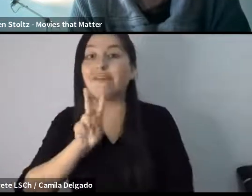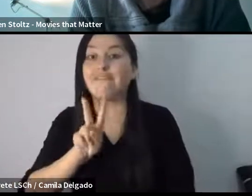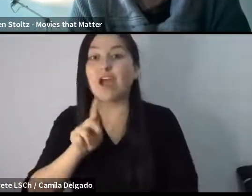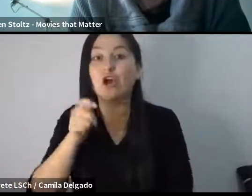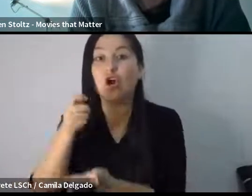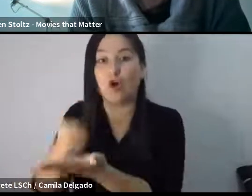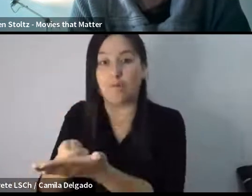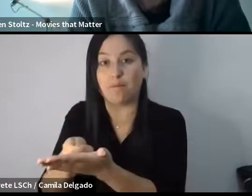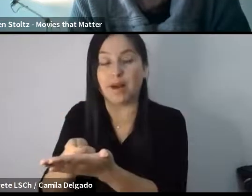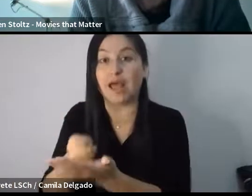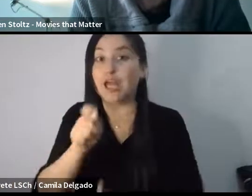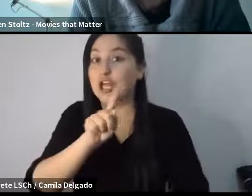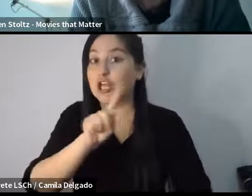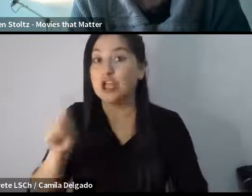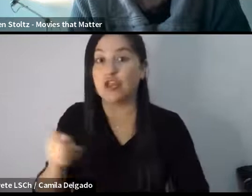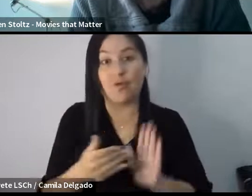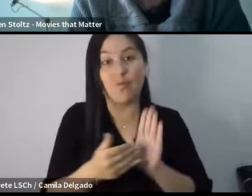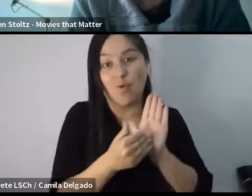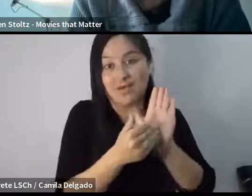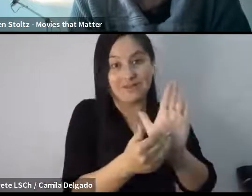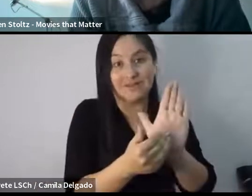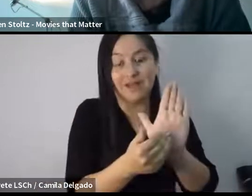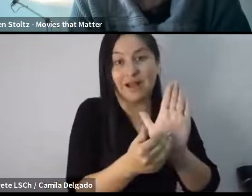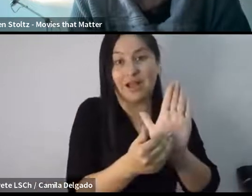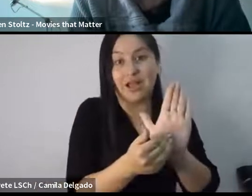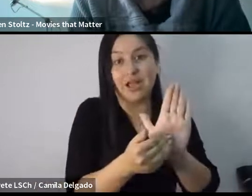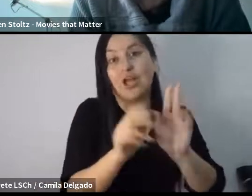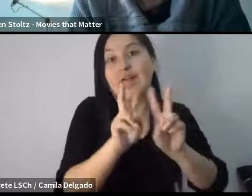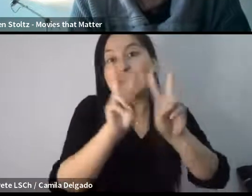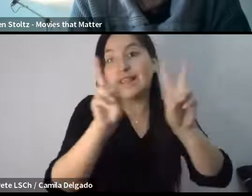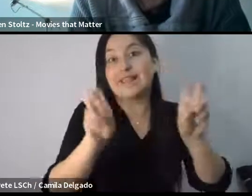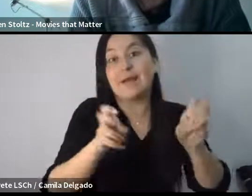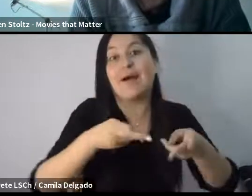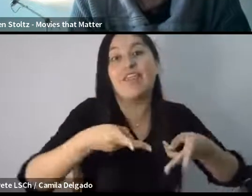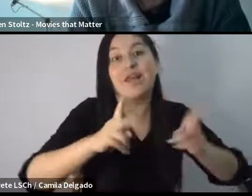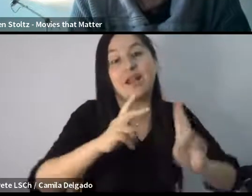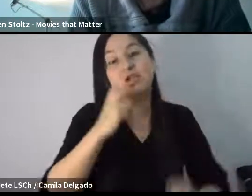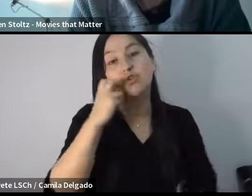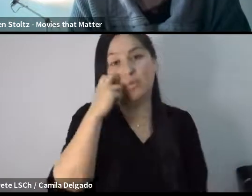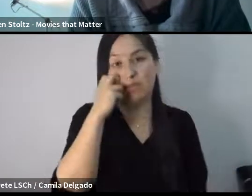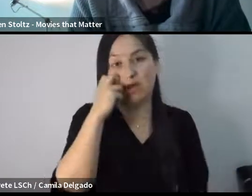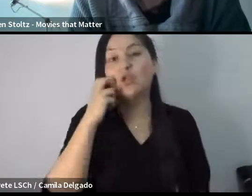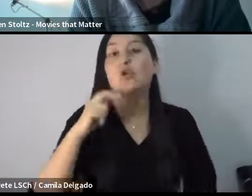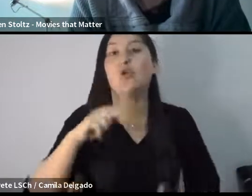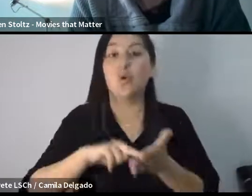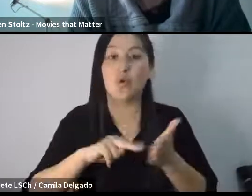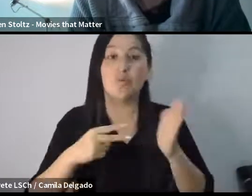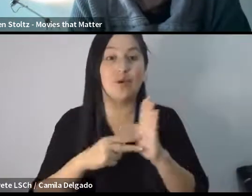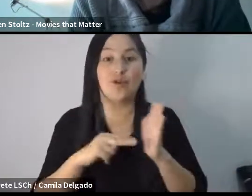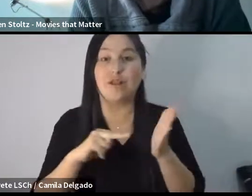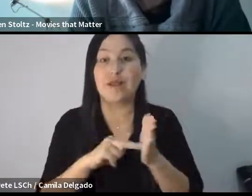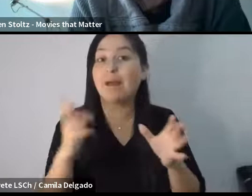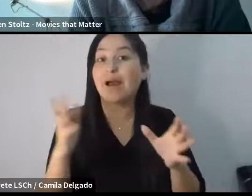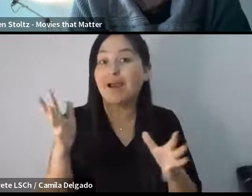exhibe en relación a temas de derechos humanos. Es un problema muy grave que tenemos en